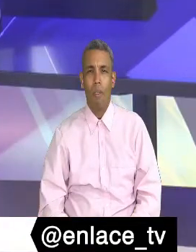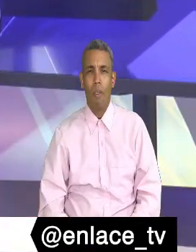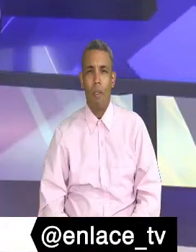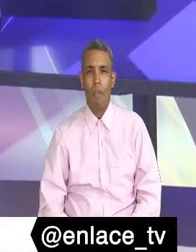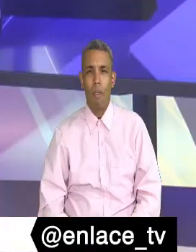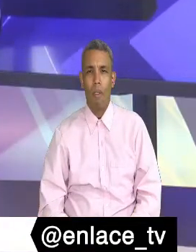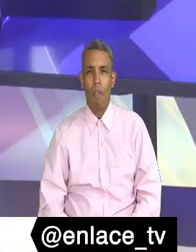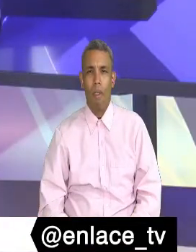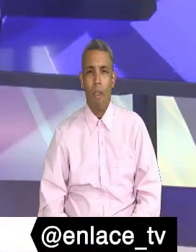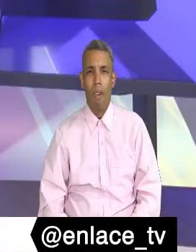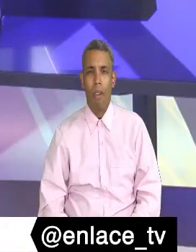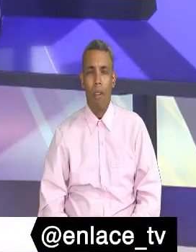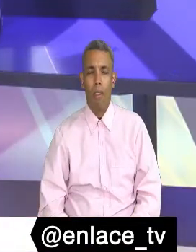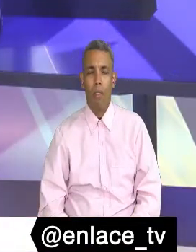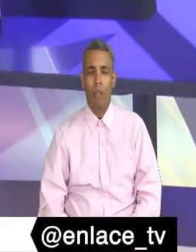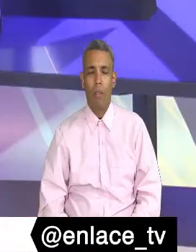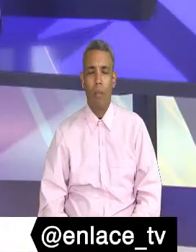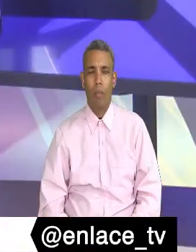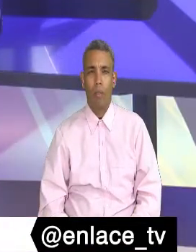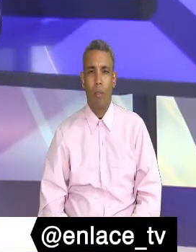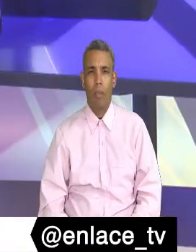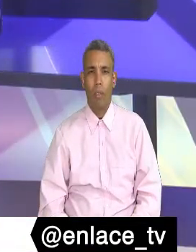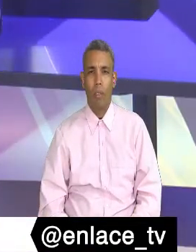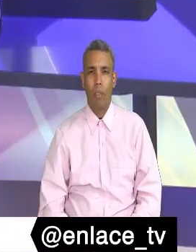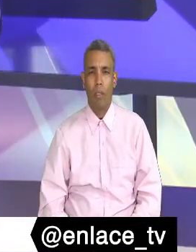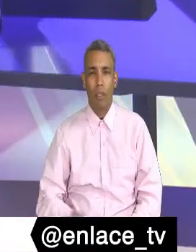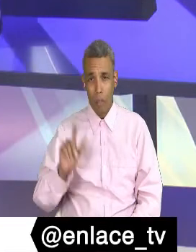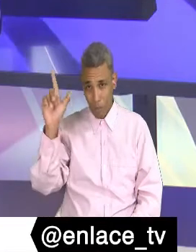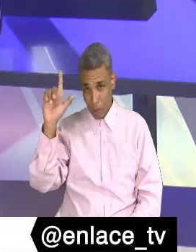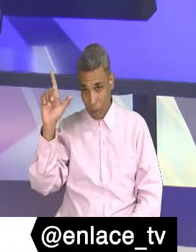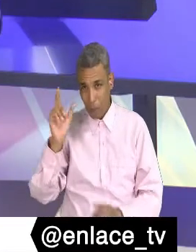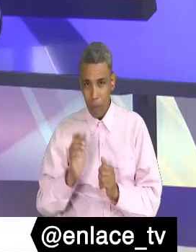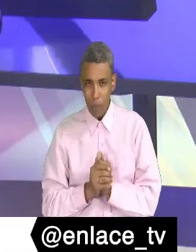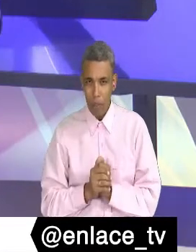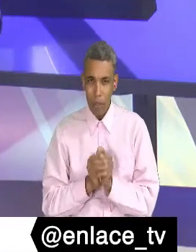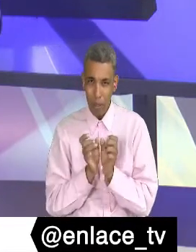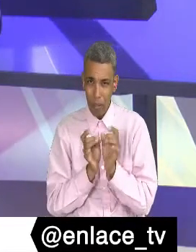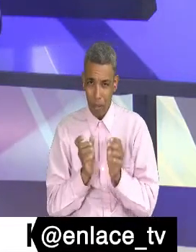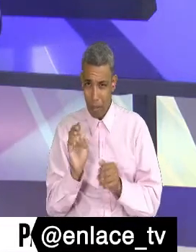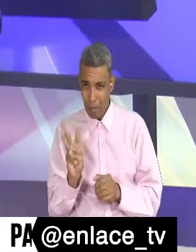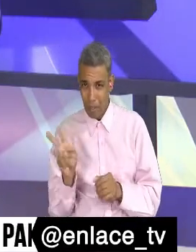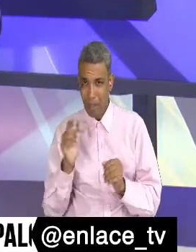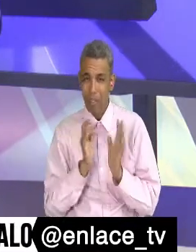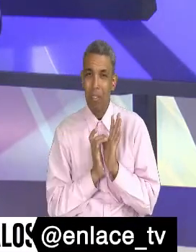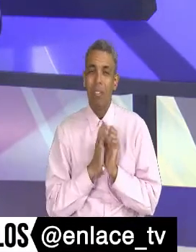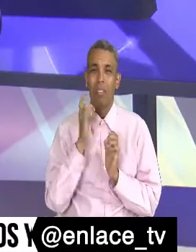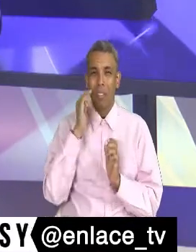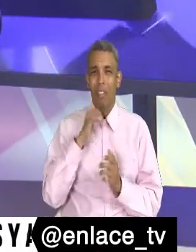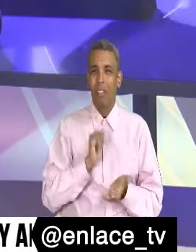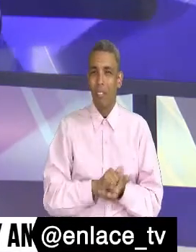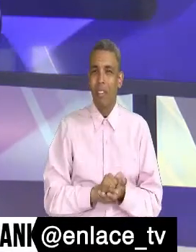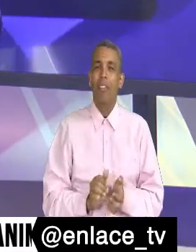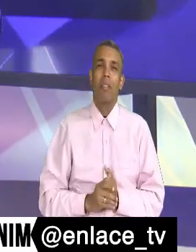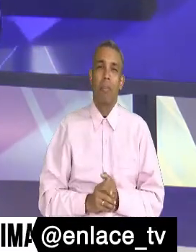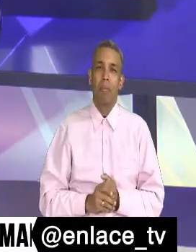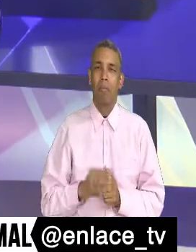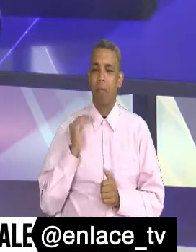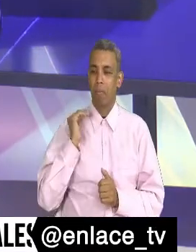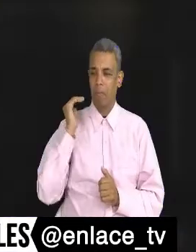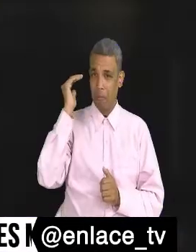Gracias, Neila, por su información. Y comienzan el próximo lunes 3 de abril las postulaciones al proyecto de vivienda Ciudadela Centenario. Las inscripciones se harán de forma